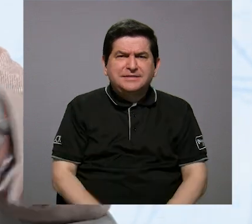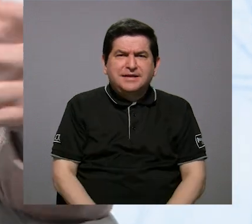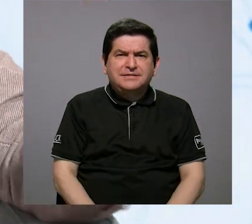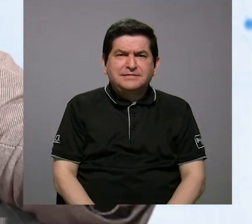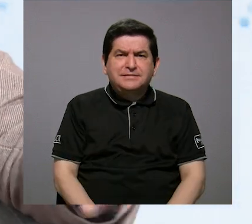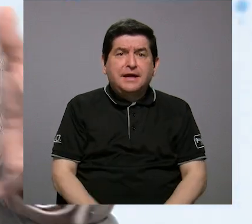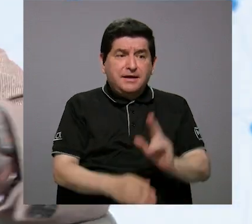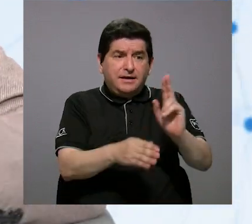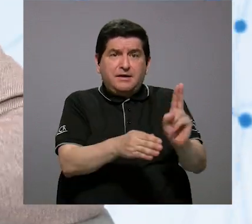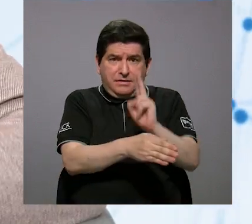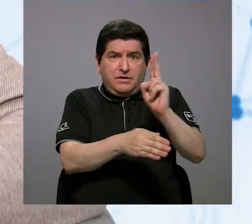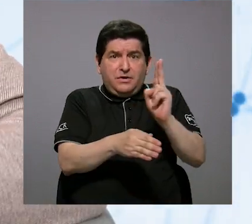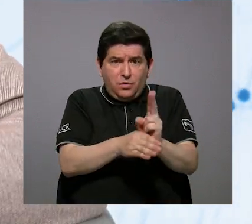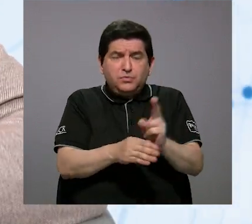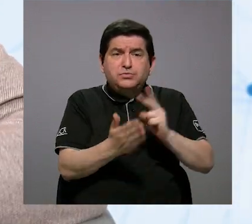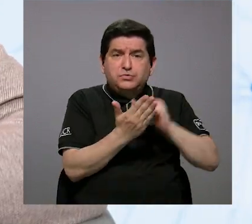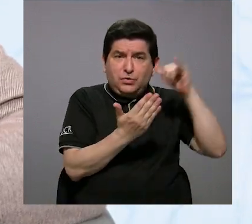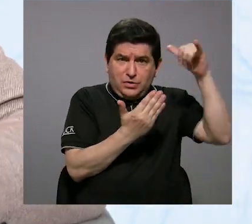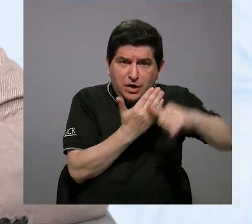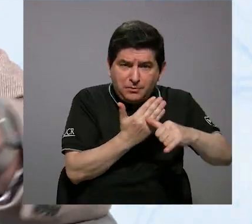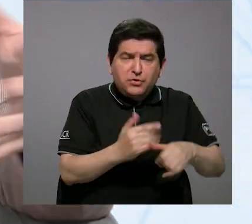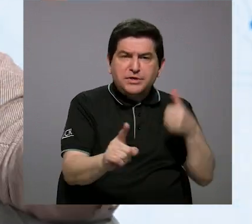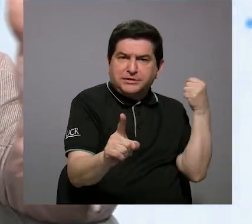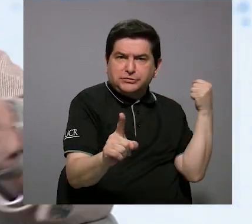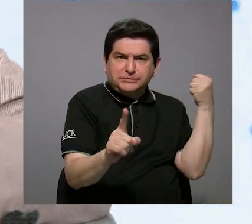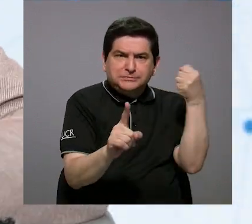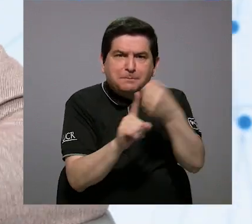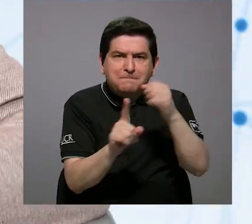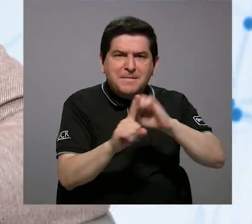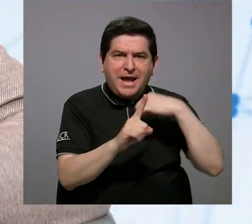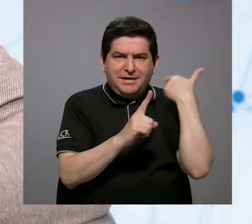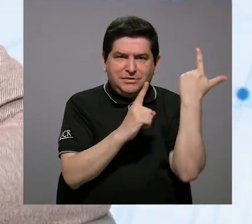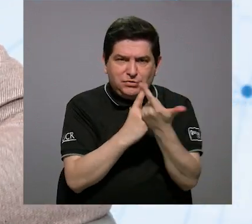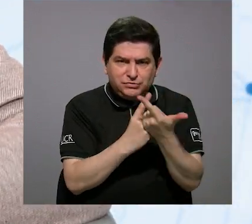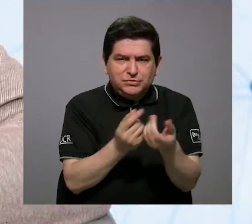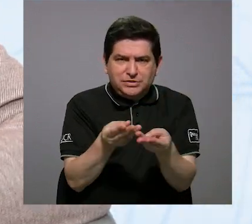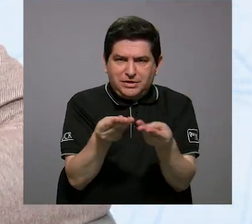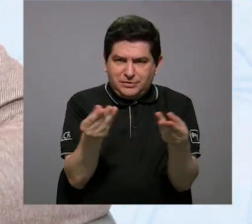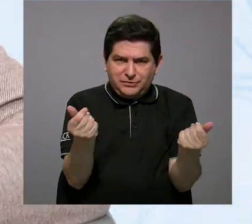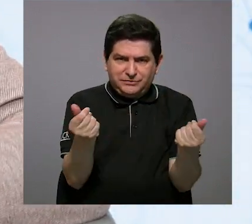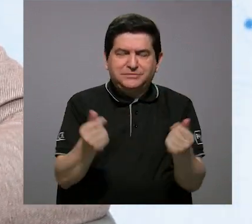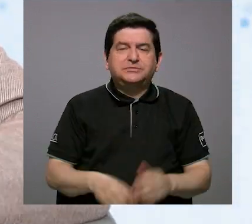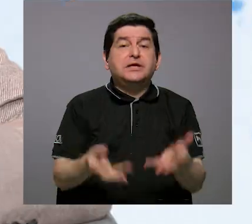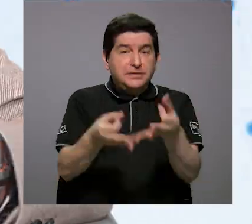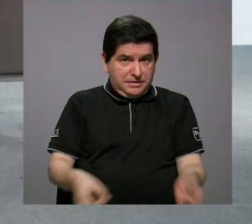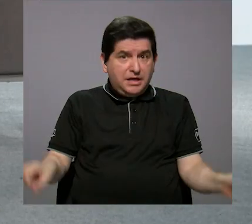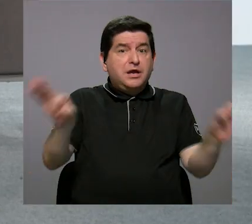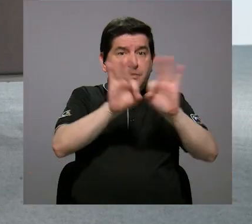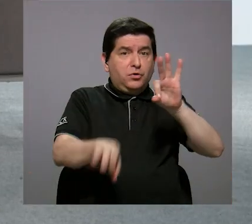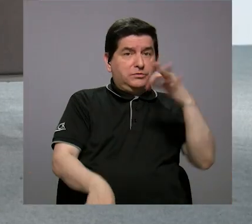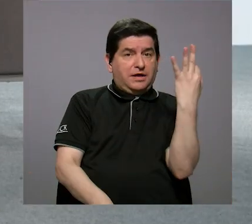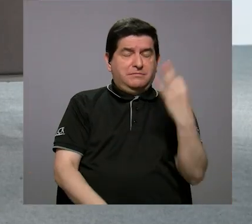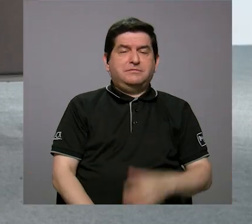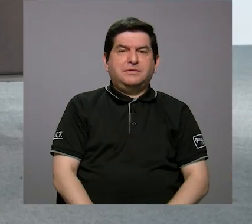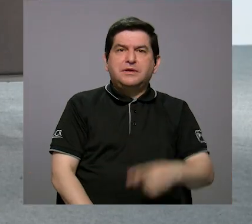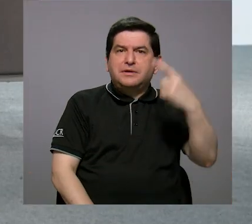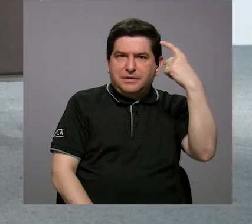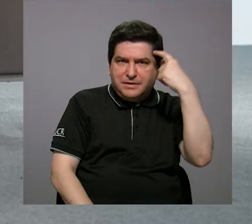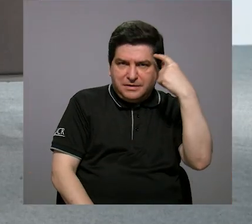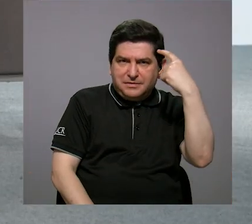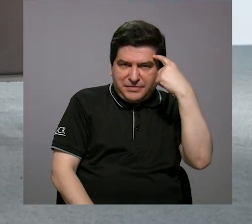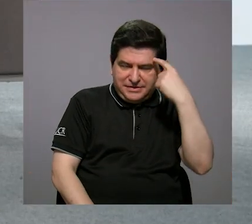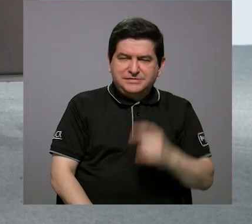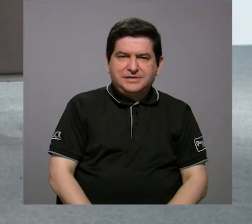a disposición, digamos, de proyectos que tengan un impacto social, digamos, importante a nivel,